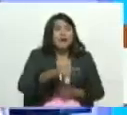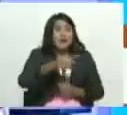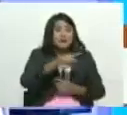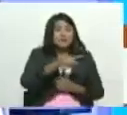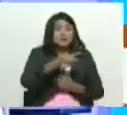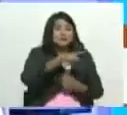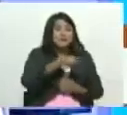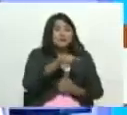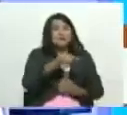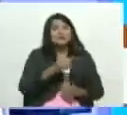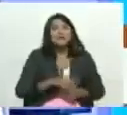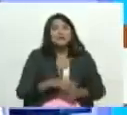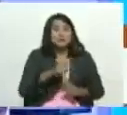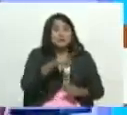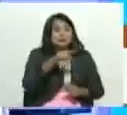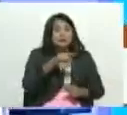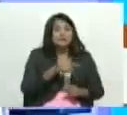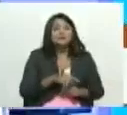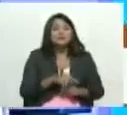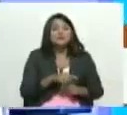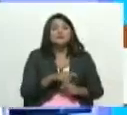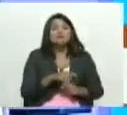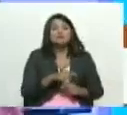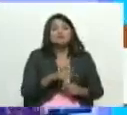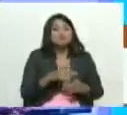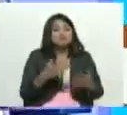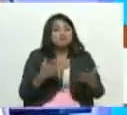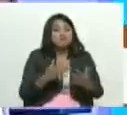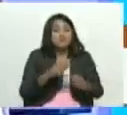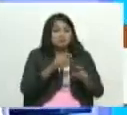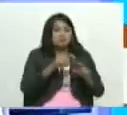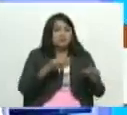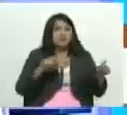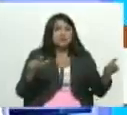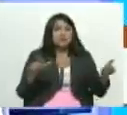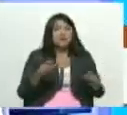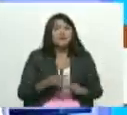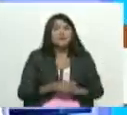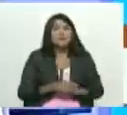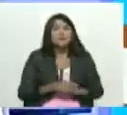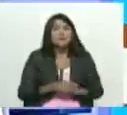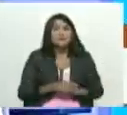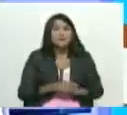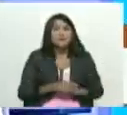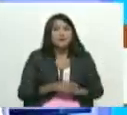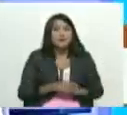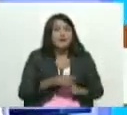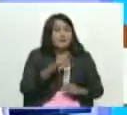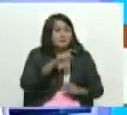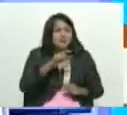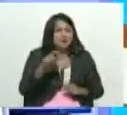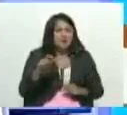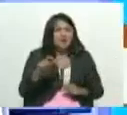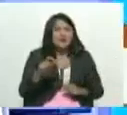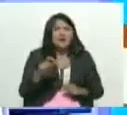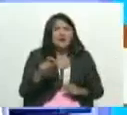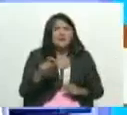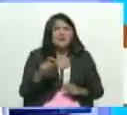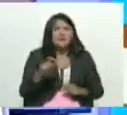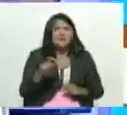en estos medios capitalistas las personas son individuos una persona